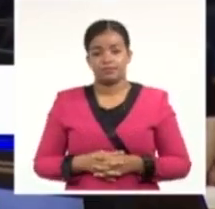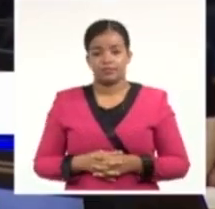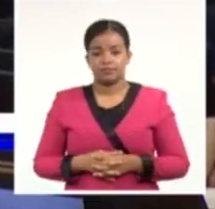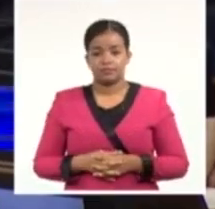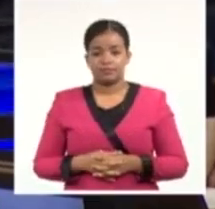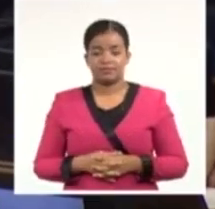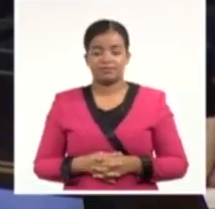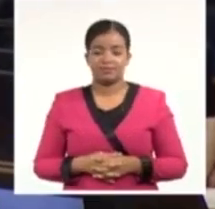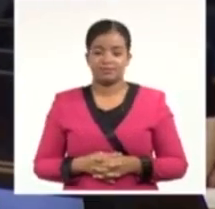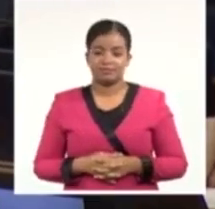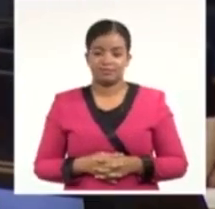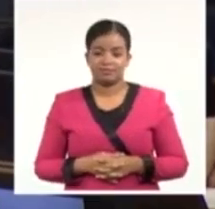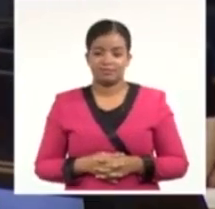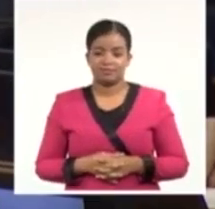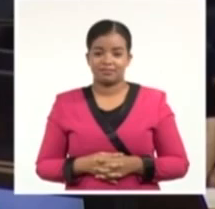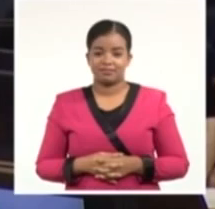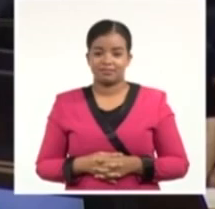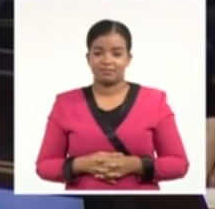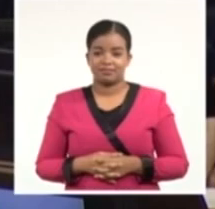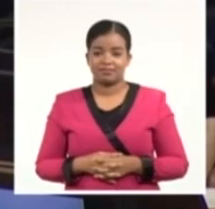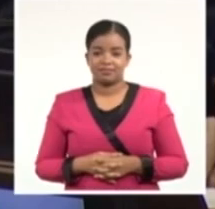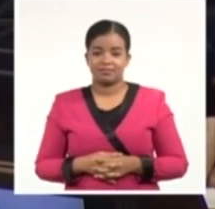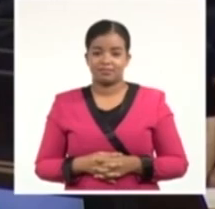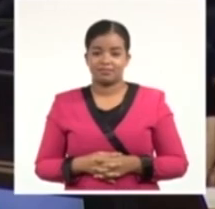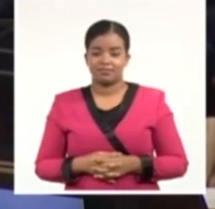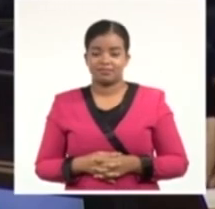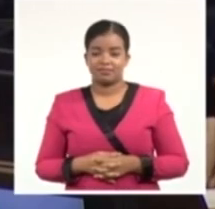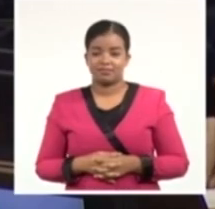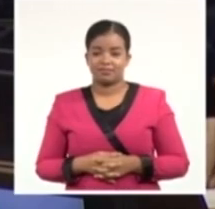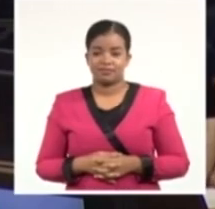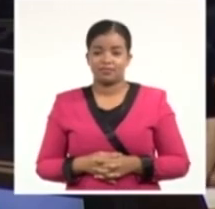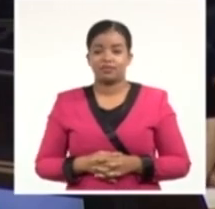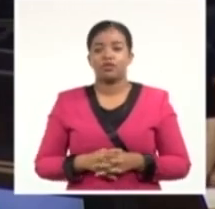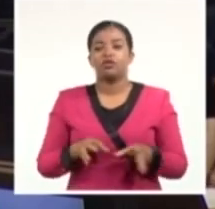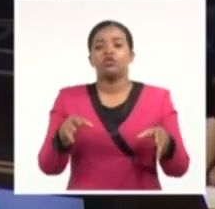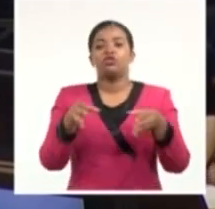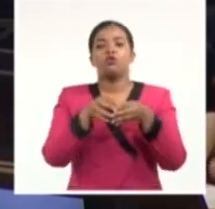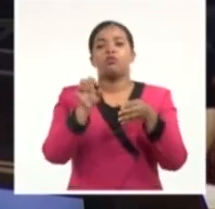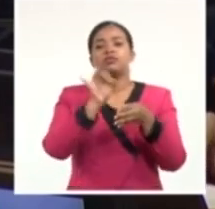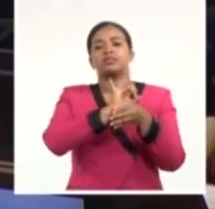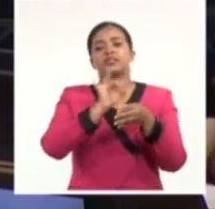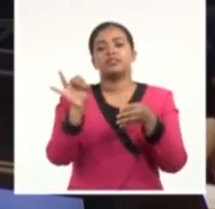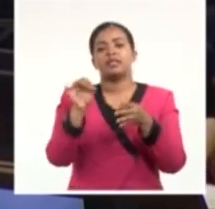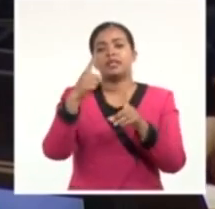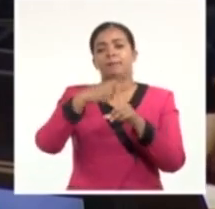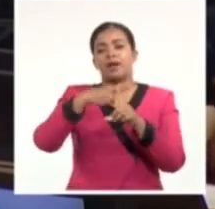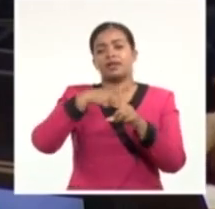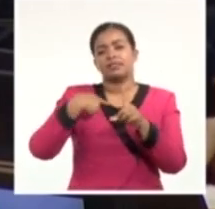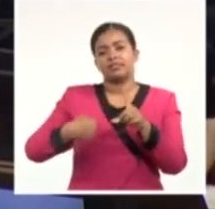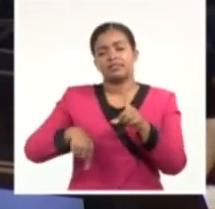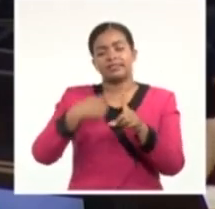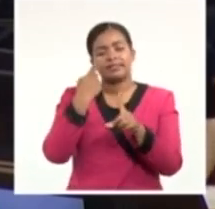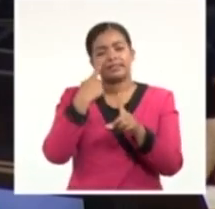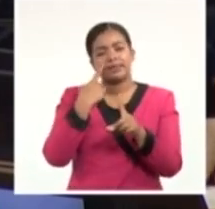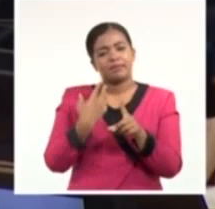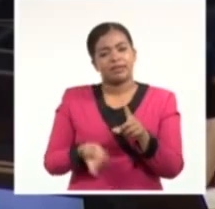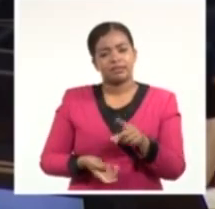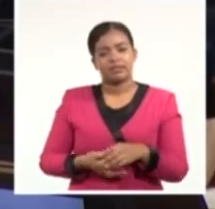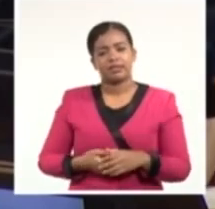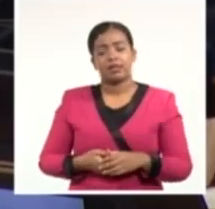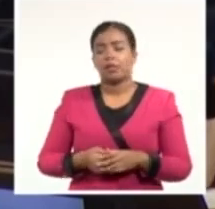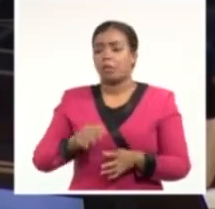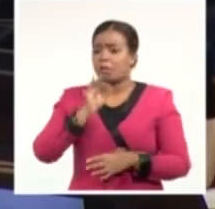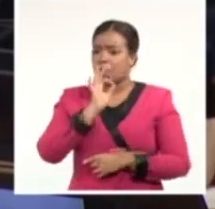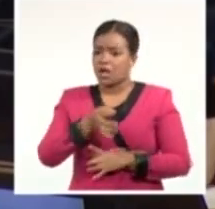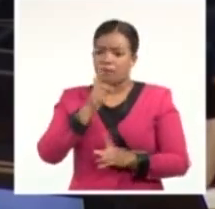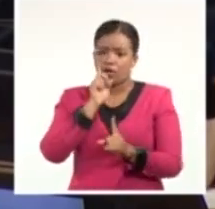In many ways, the group of... De muchas maneras, el Grupo de 77 China refleja el mismo